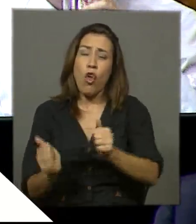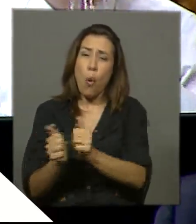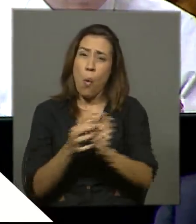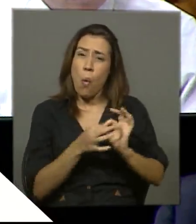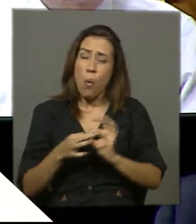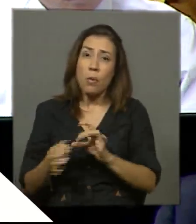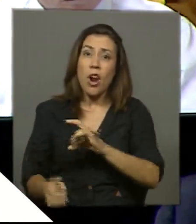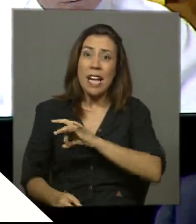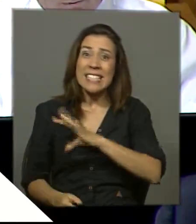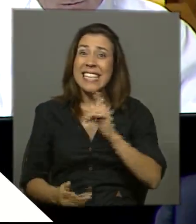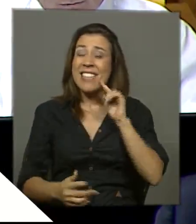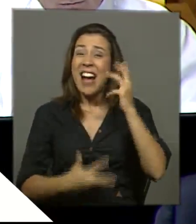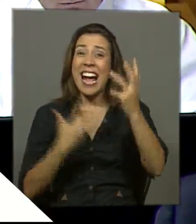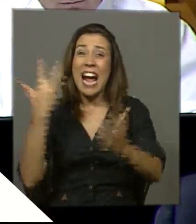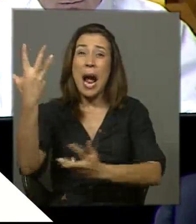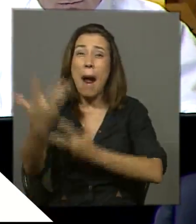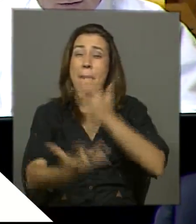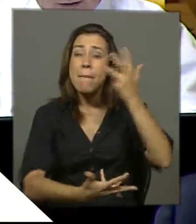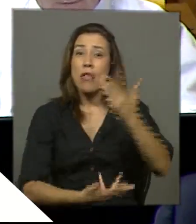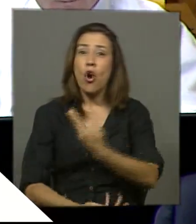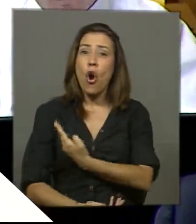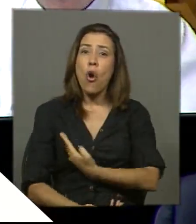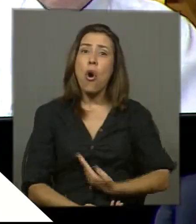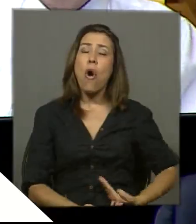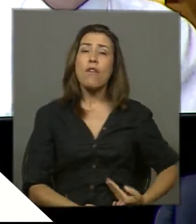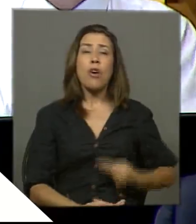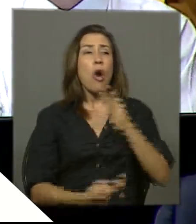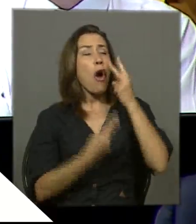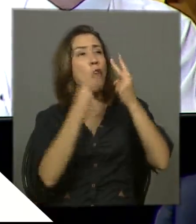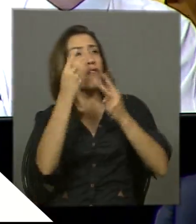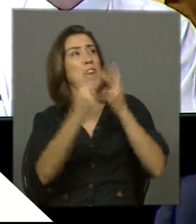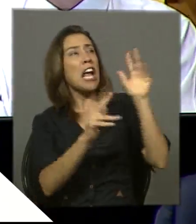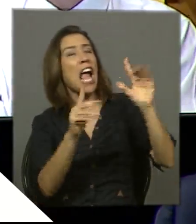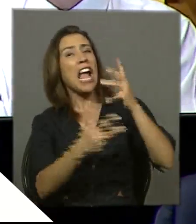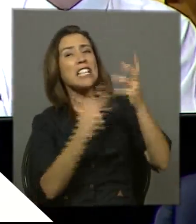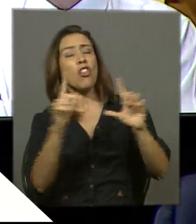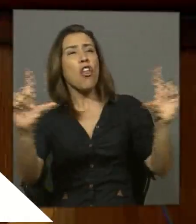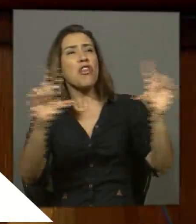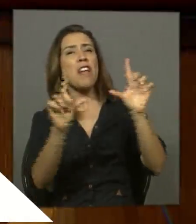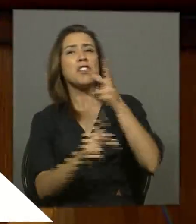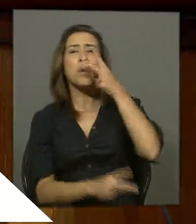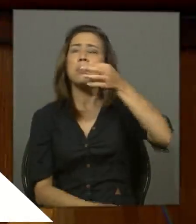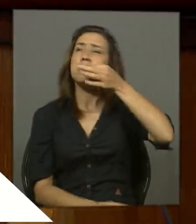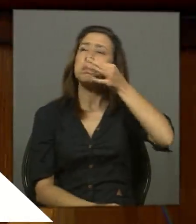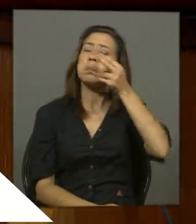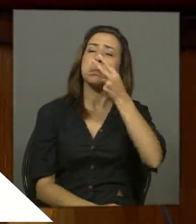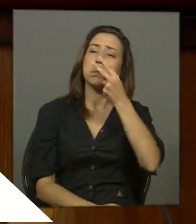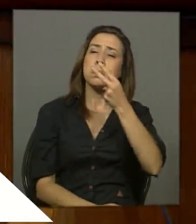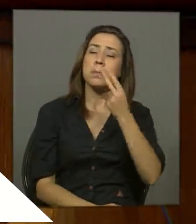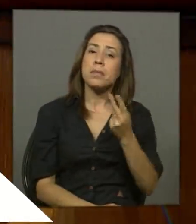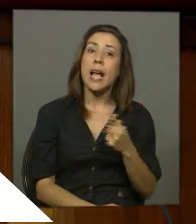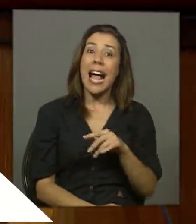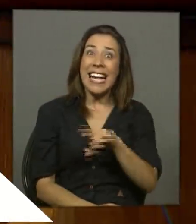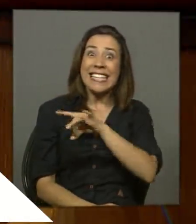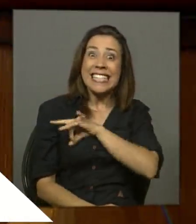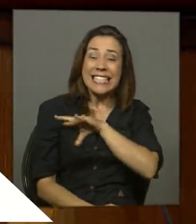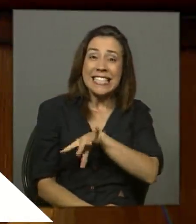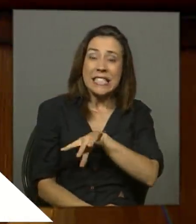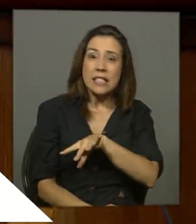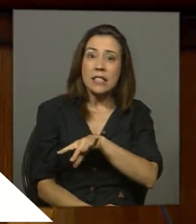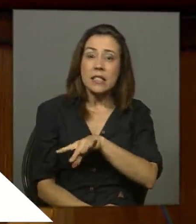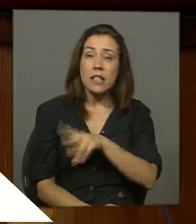mientras chile se estaba quemando el gobierno veía los incendios por televisión ministro mientras chile